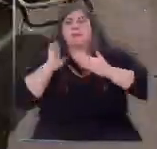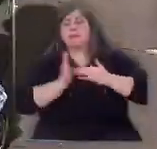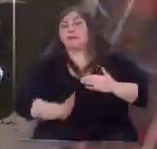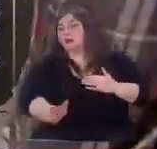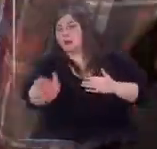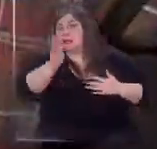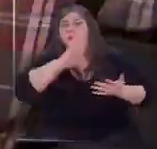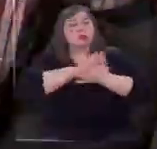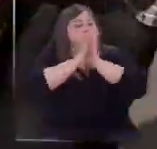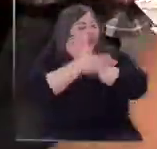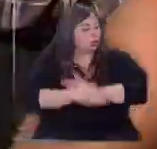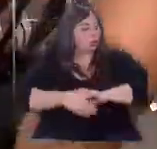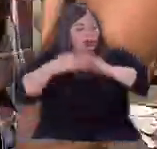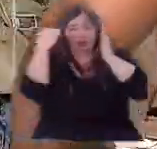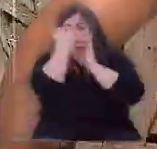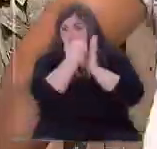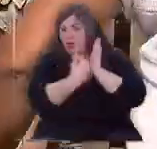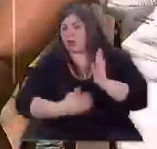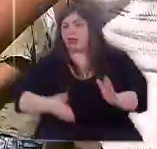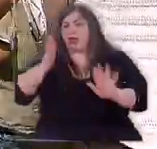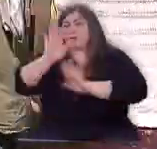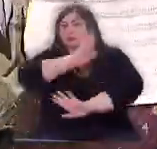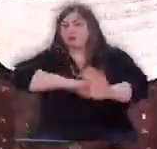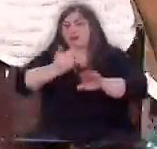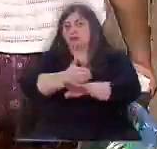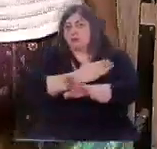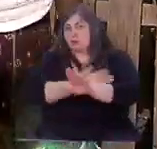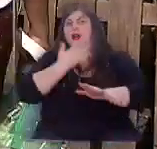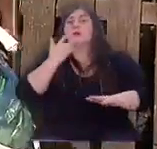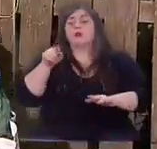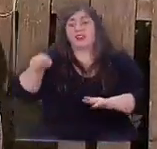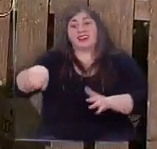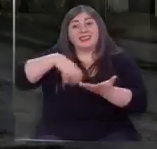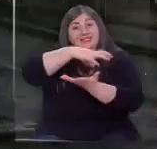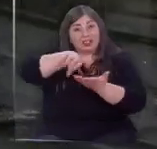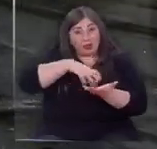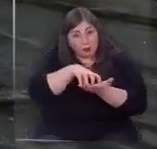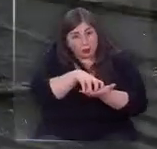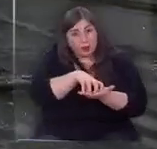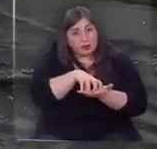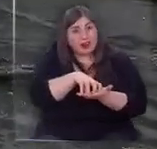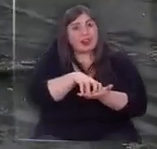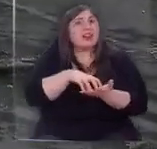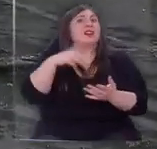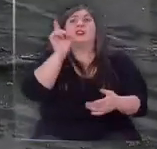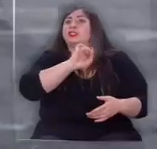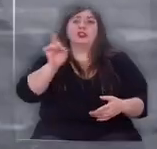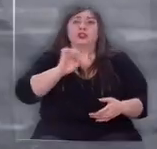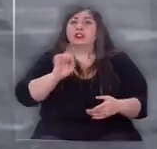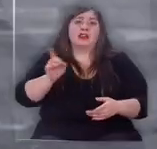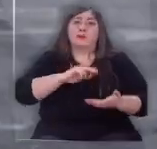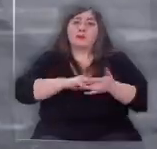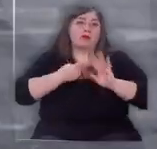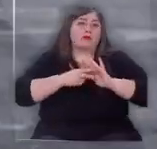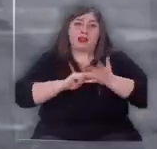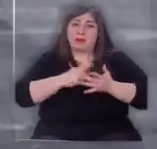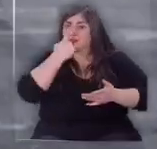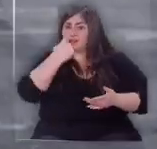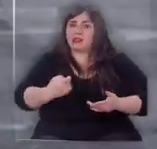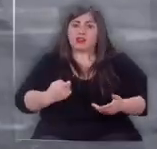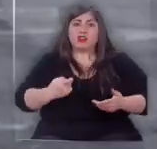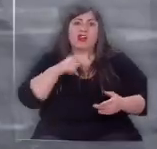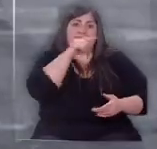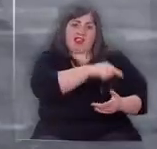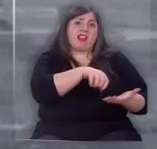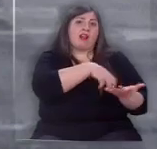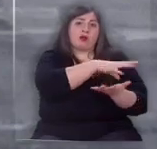mantener todas las medidas de prevención. Porque en estas comunas, Iván, no es donde va a estar el problema serio. El problema serio